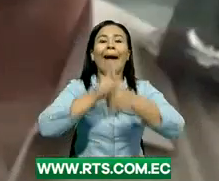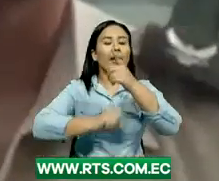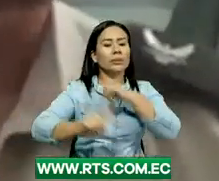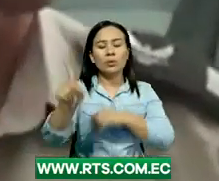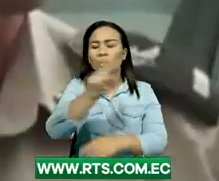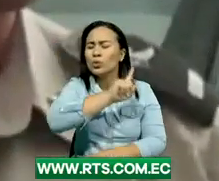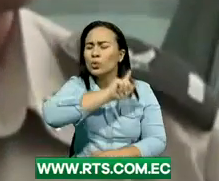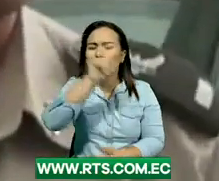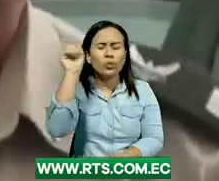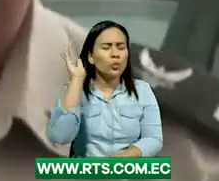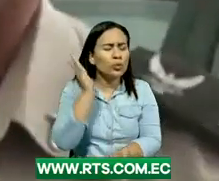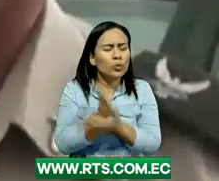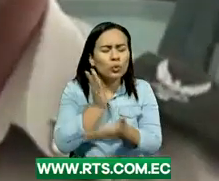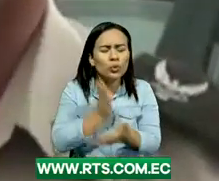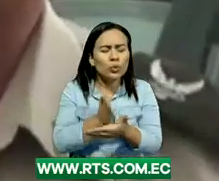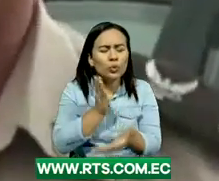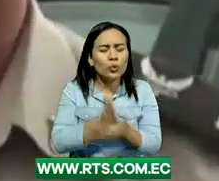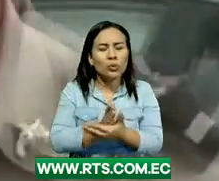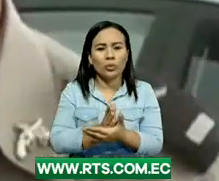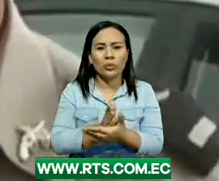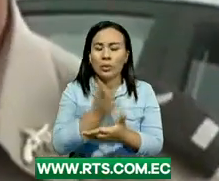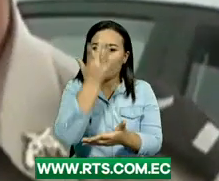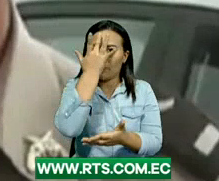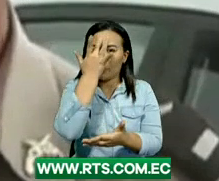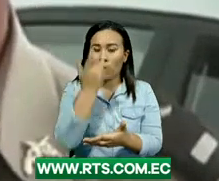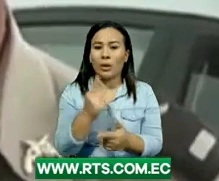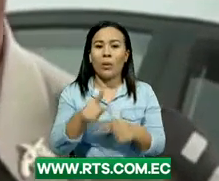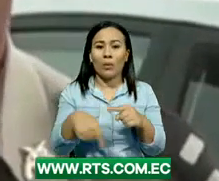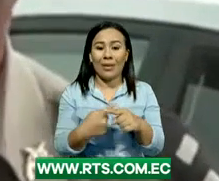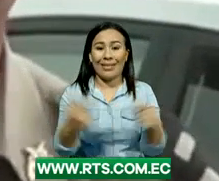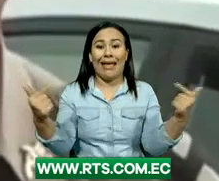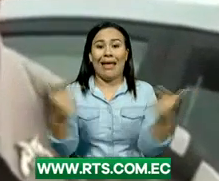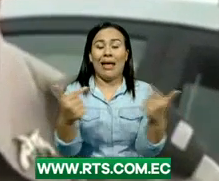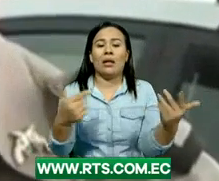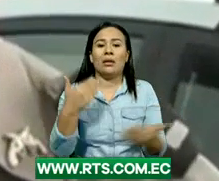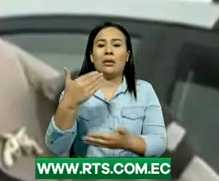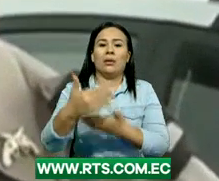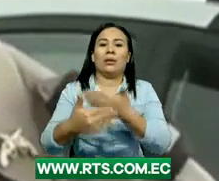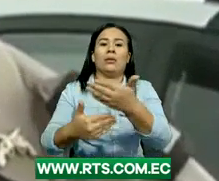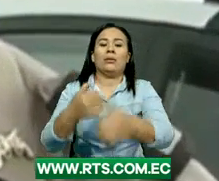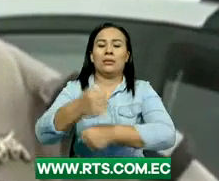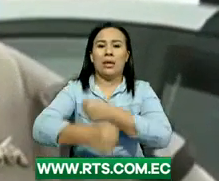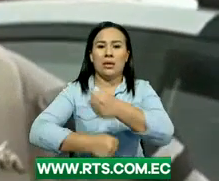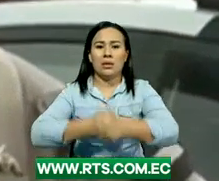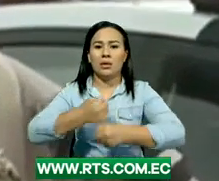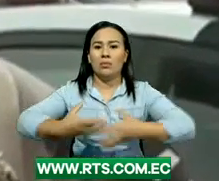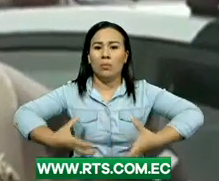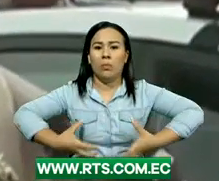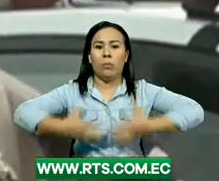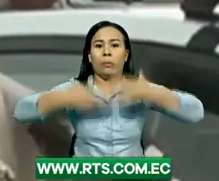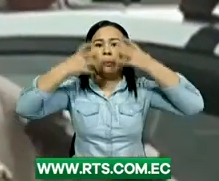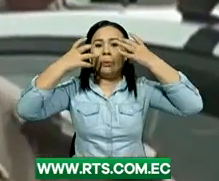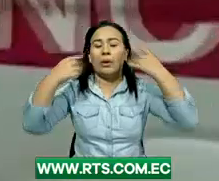ni sustancias sujetas a fiscalización, porque al margen que van pasando los años pueden suscitarse